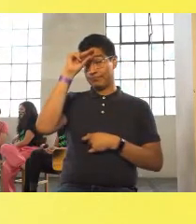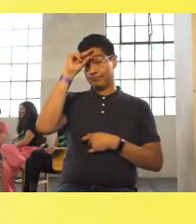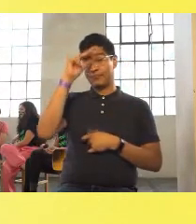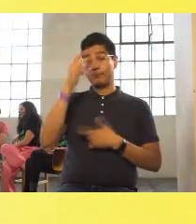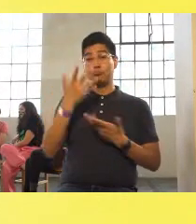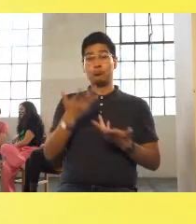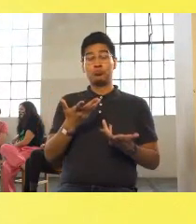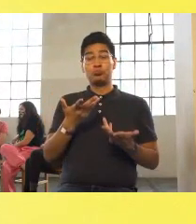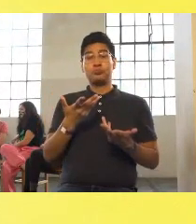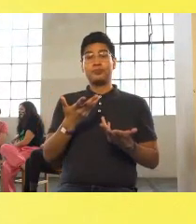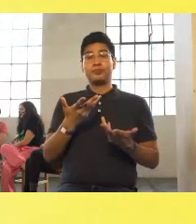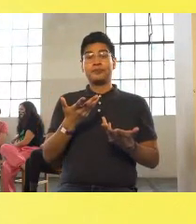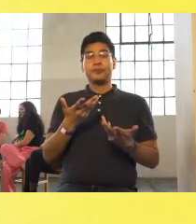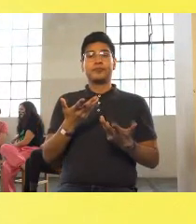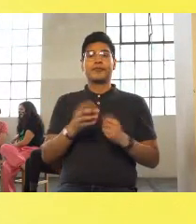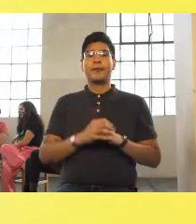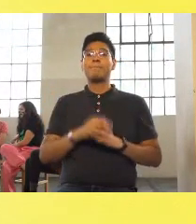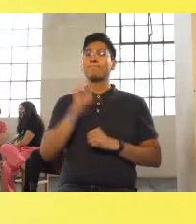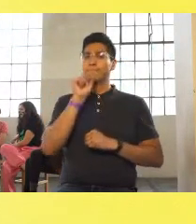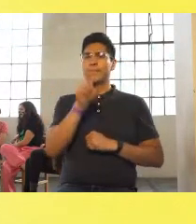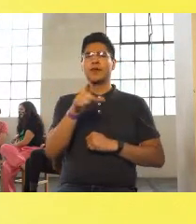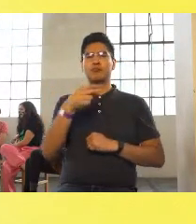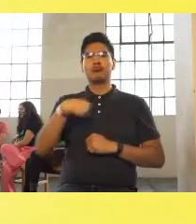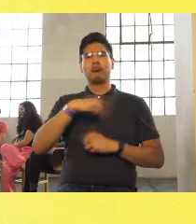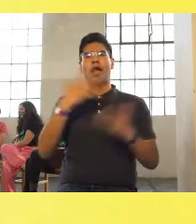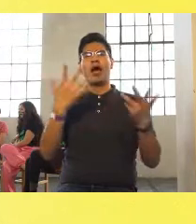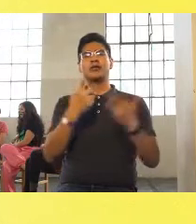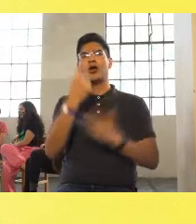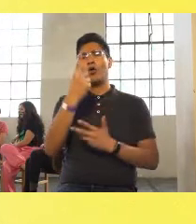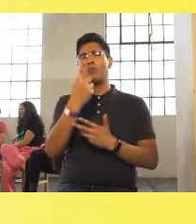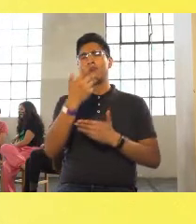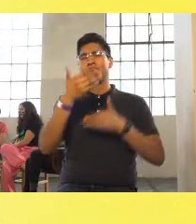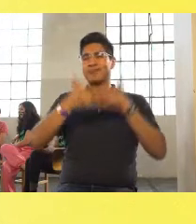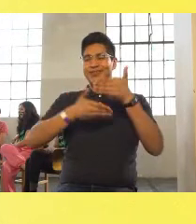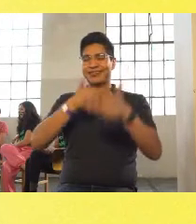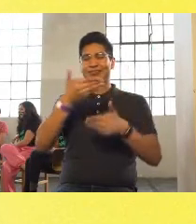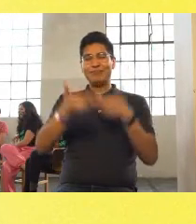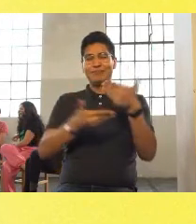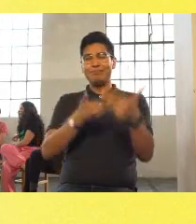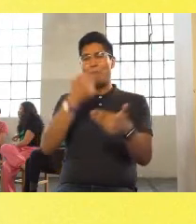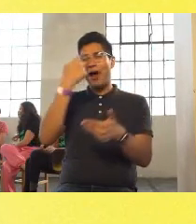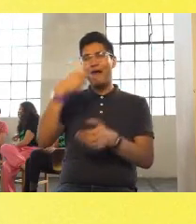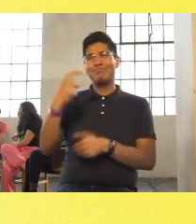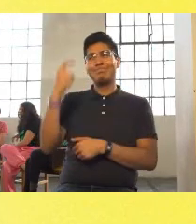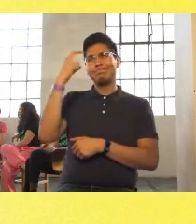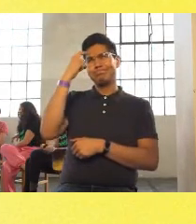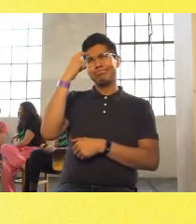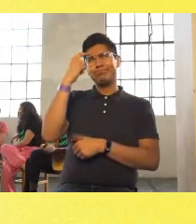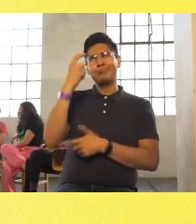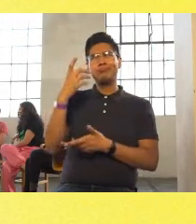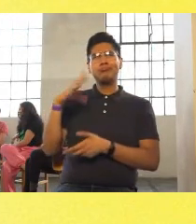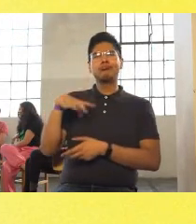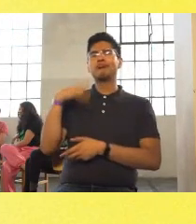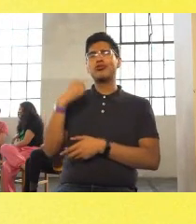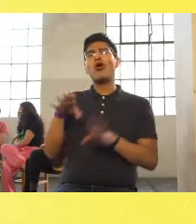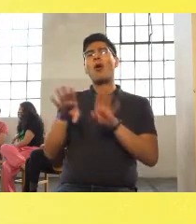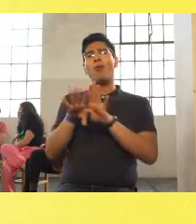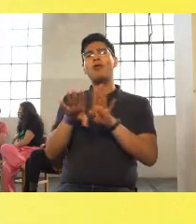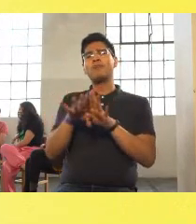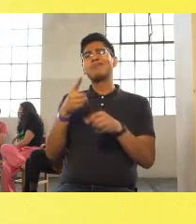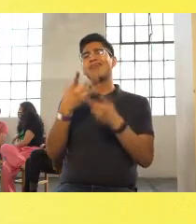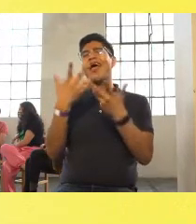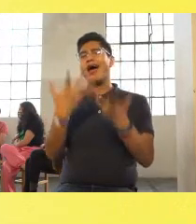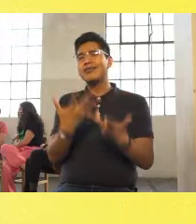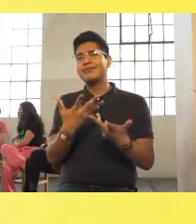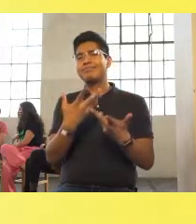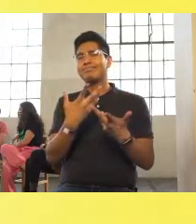creatividad llevamos como un proceso de ideación de cómo vamos a hacer nuestra lucha, ¿no? O sea, desde diferentes formas. Entonces,